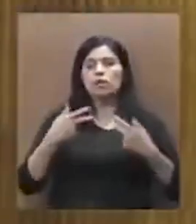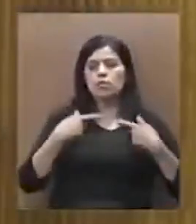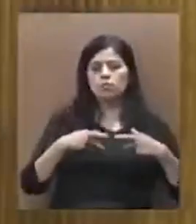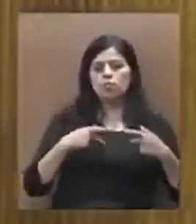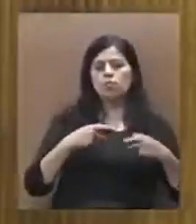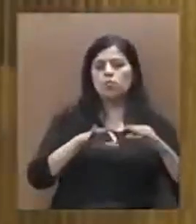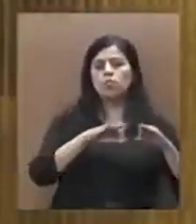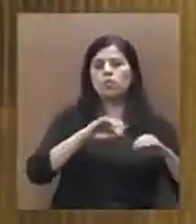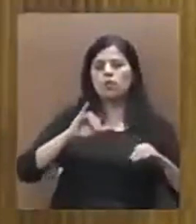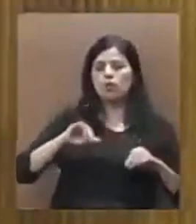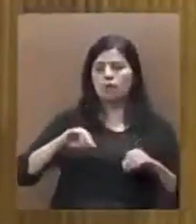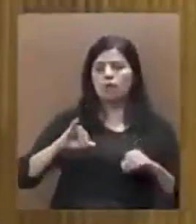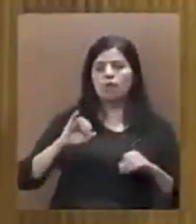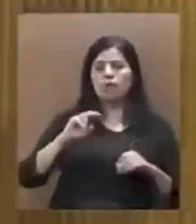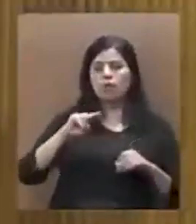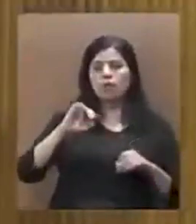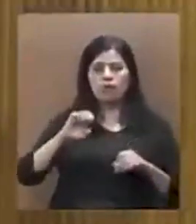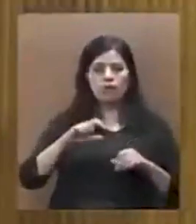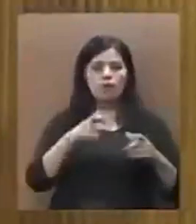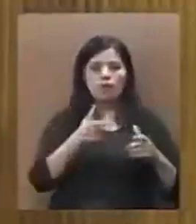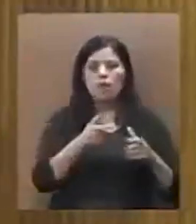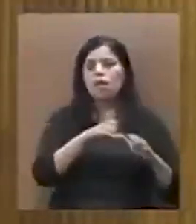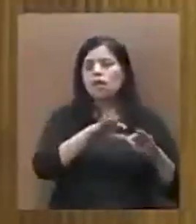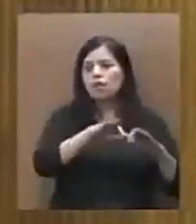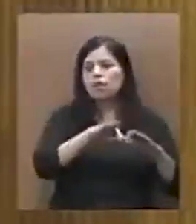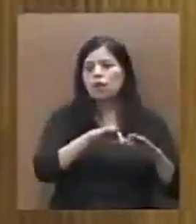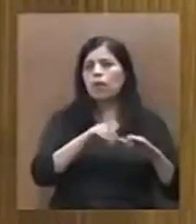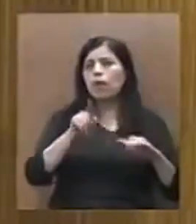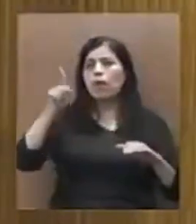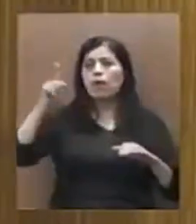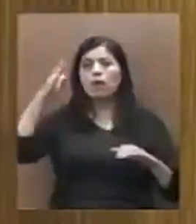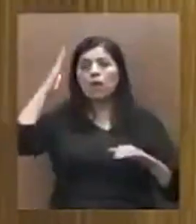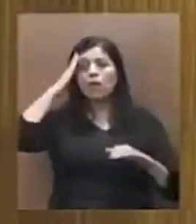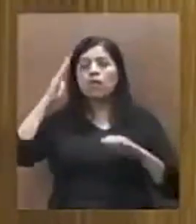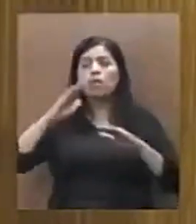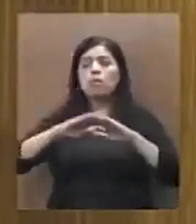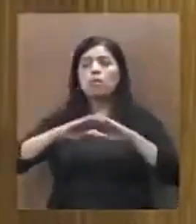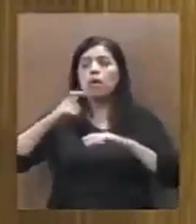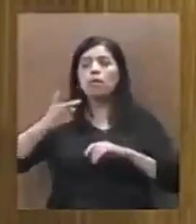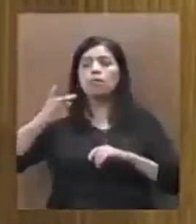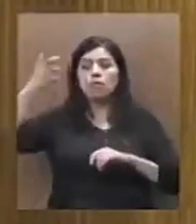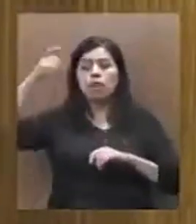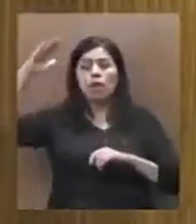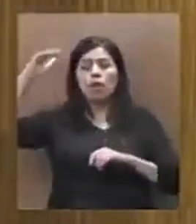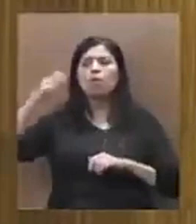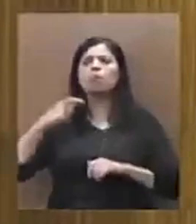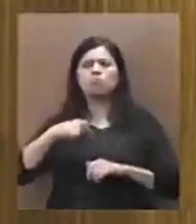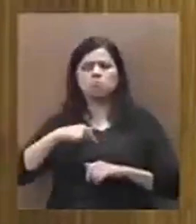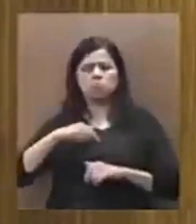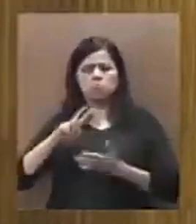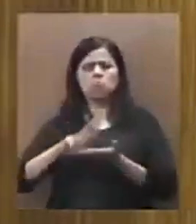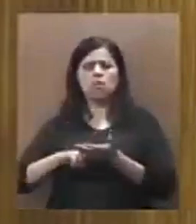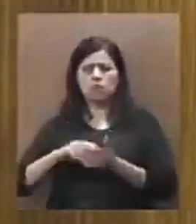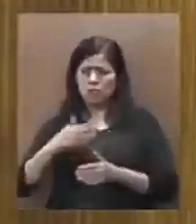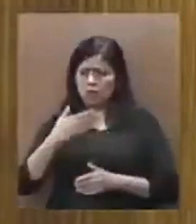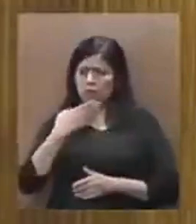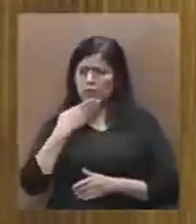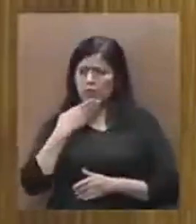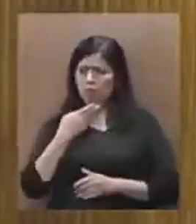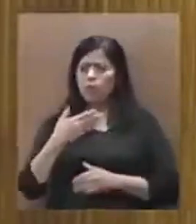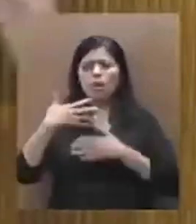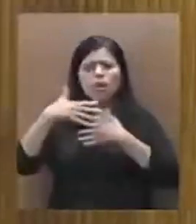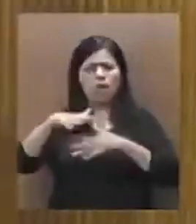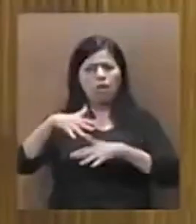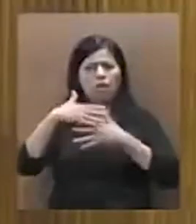Yo respeto y valido la posibilidad de la protesta de los ciudadanos Qué bueno que